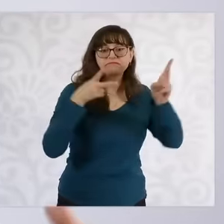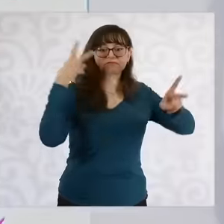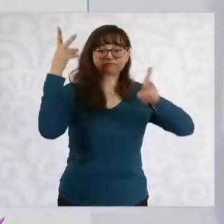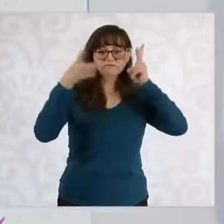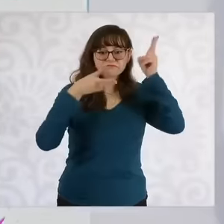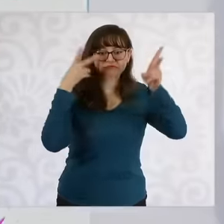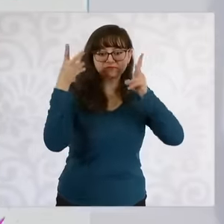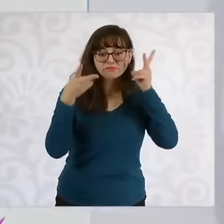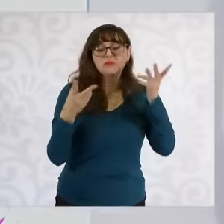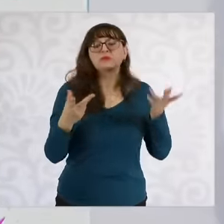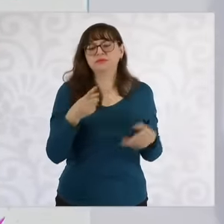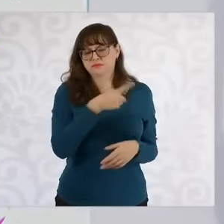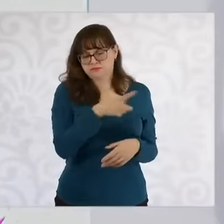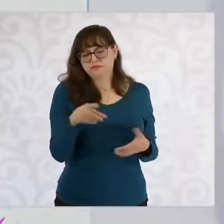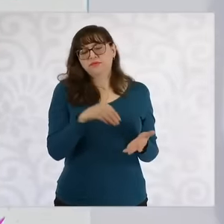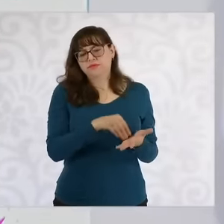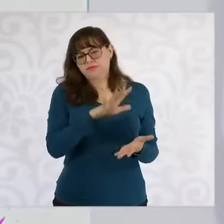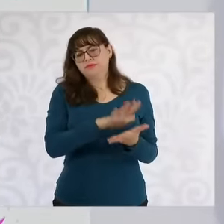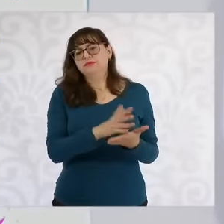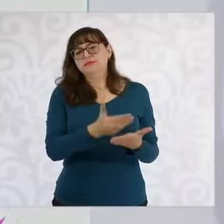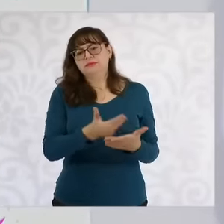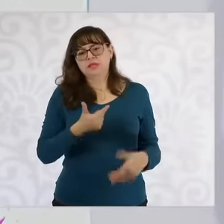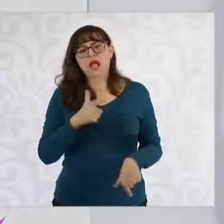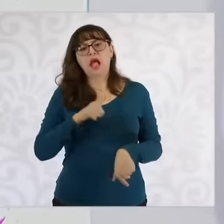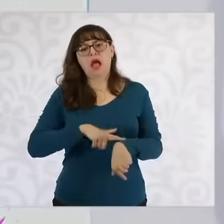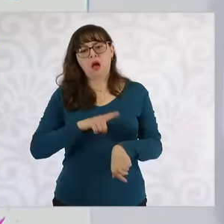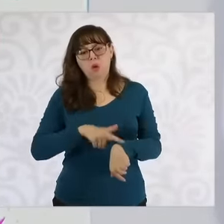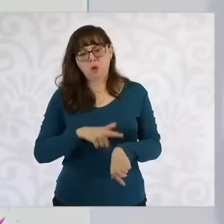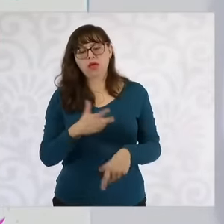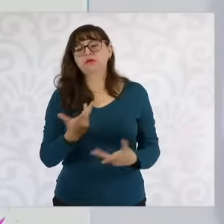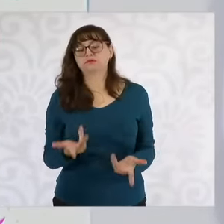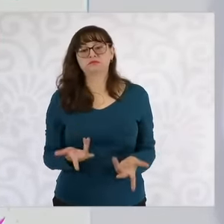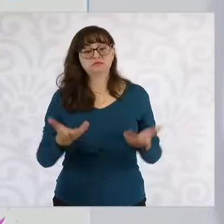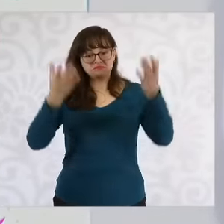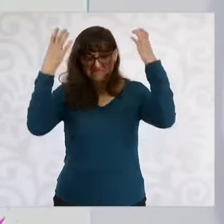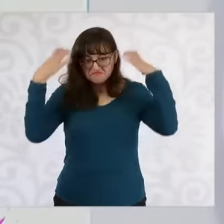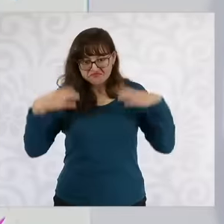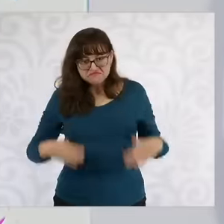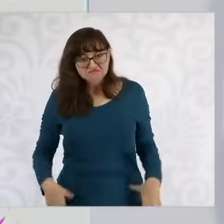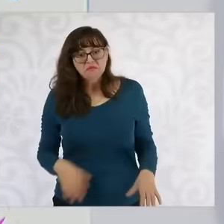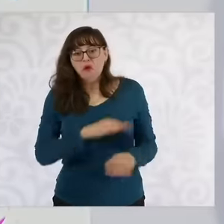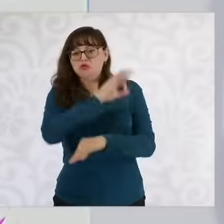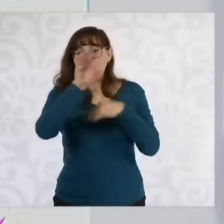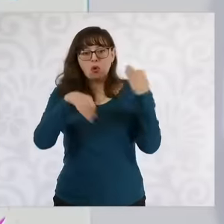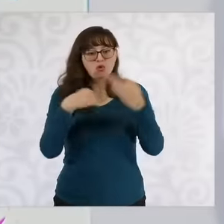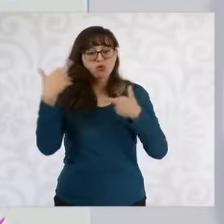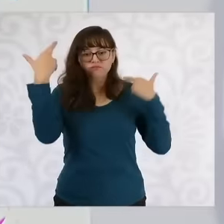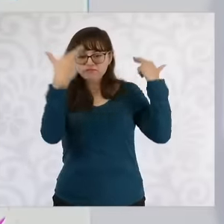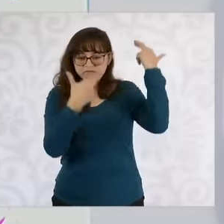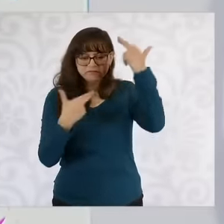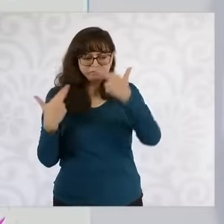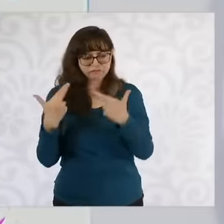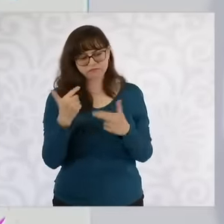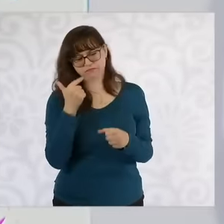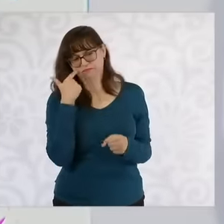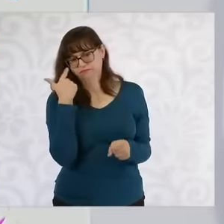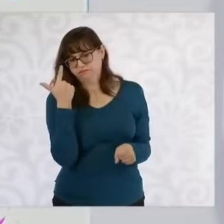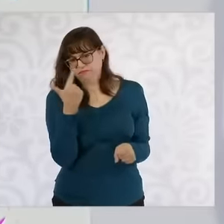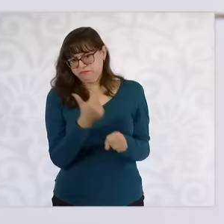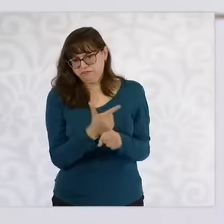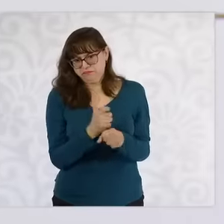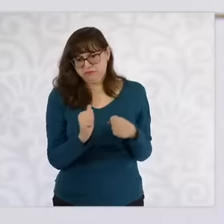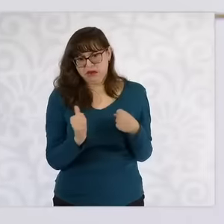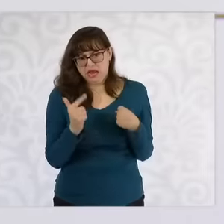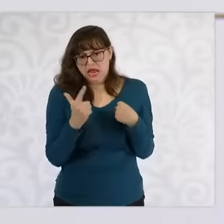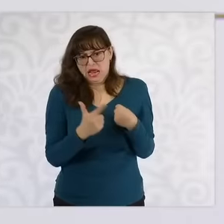van a saber a qué horas van a ir y entonces les van a tomar todos sus signos vitales. Ahí, si encuentran que alguien,